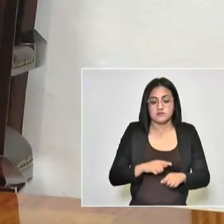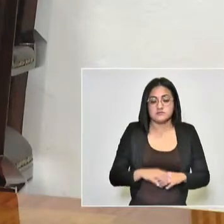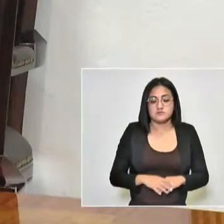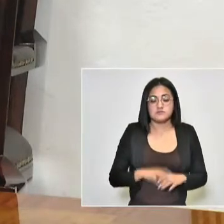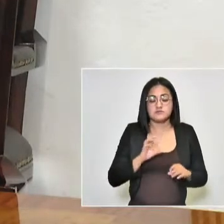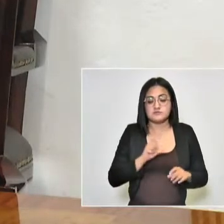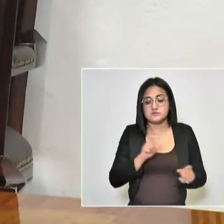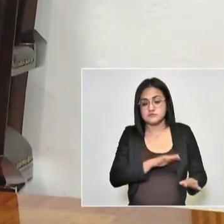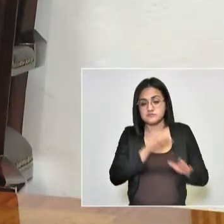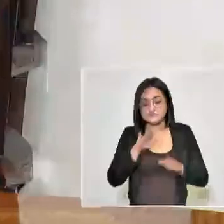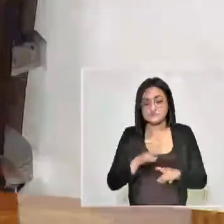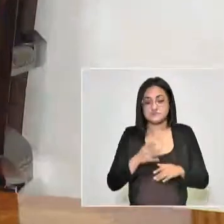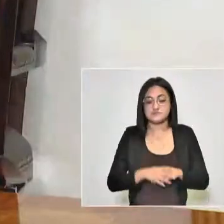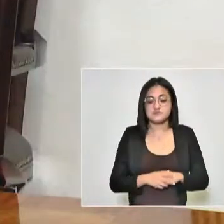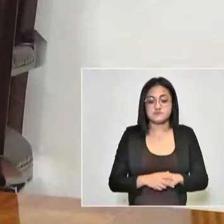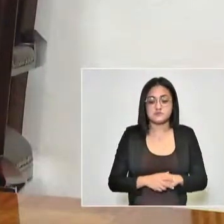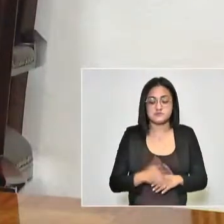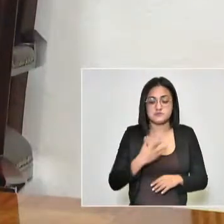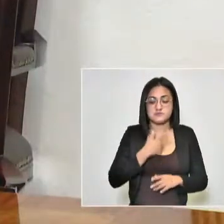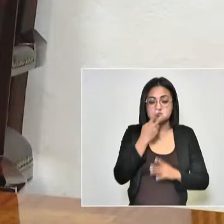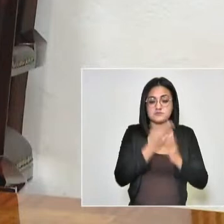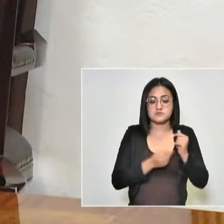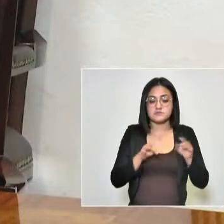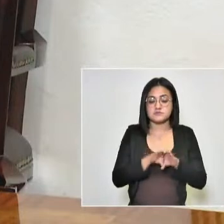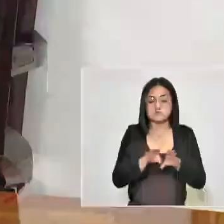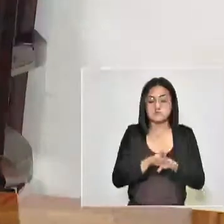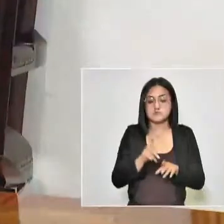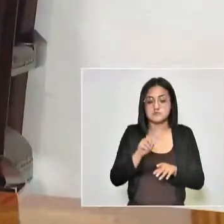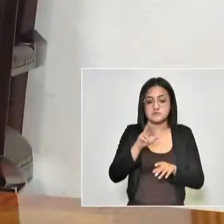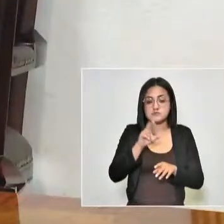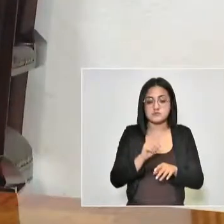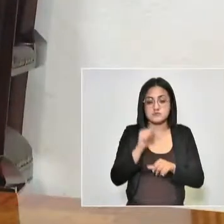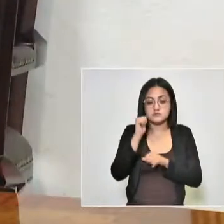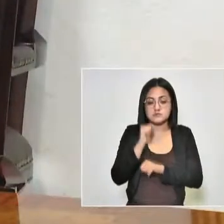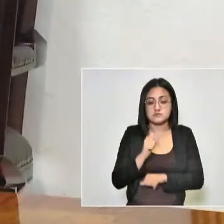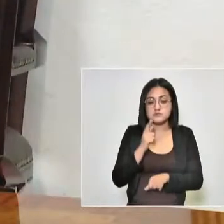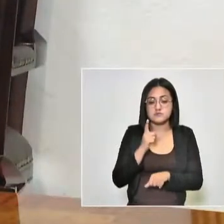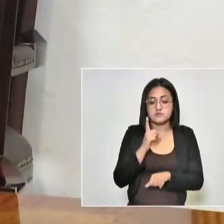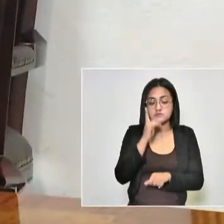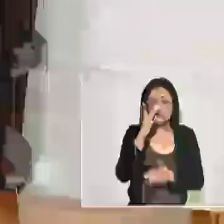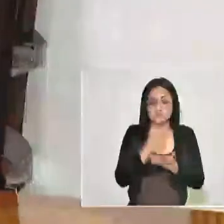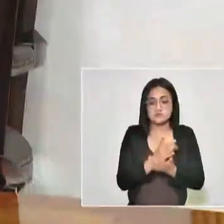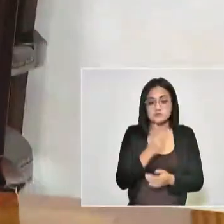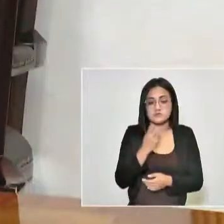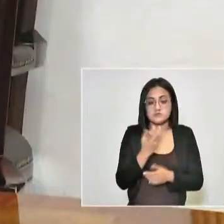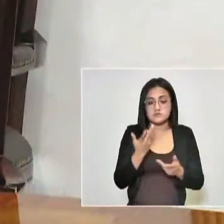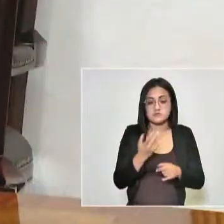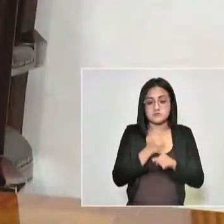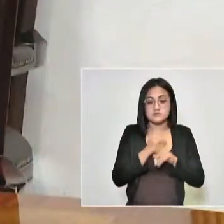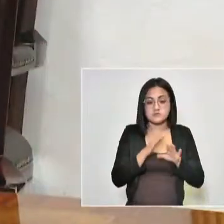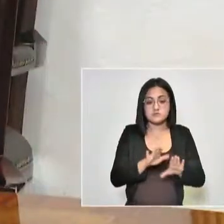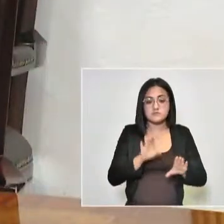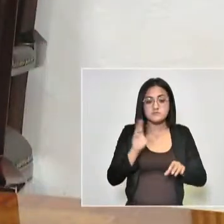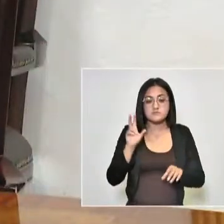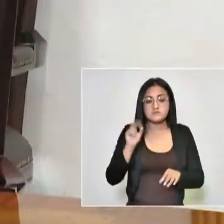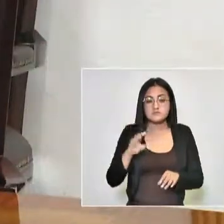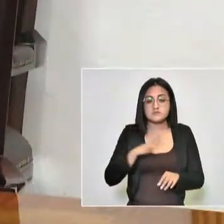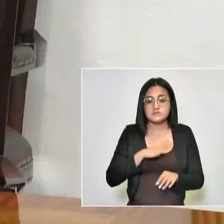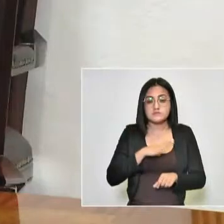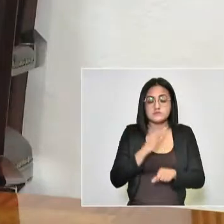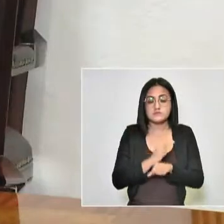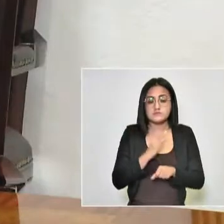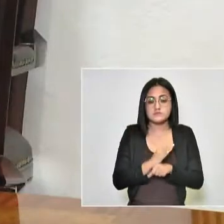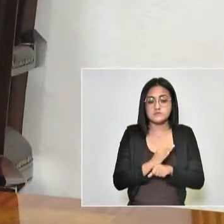De ahí que tenemos 2 bancos de tiro autorizados. Uno de ellos nos informó que no iba a operar en este